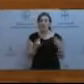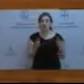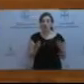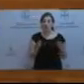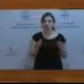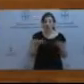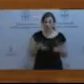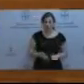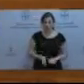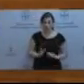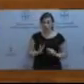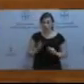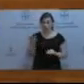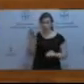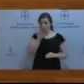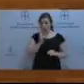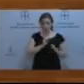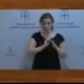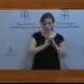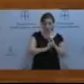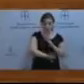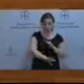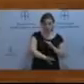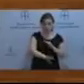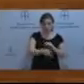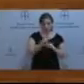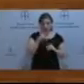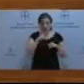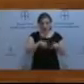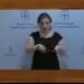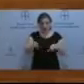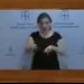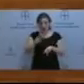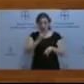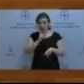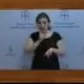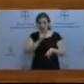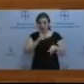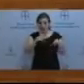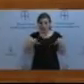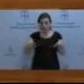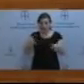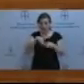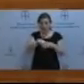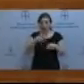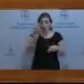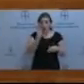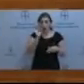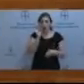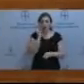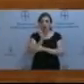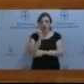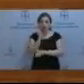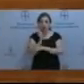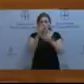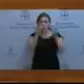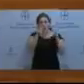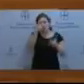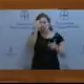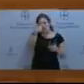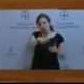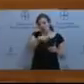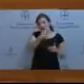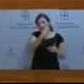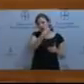al colegio, en el cual es el estado de las instalaciones, como están las instalaciones en los colegios y en los institutos. Usted sabe que hay más de